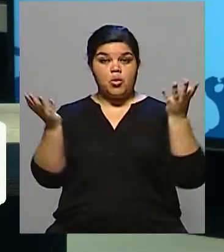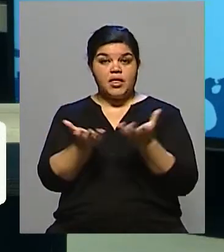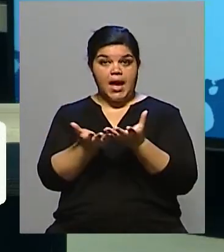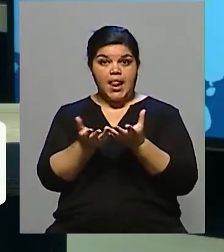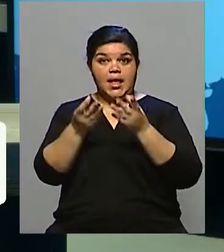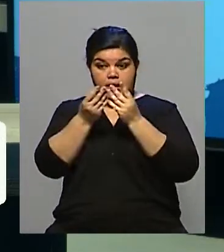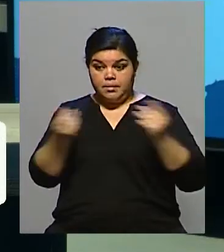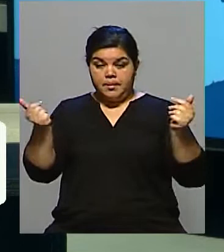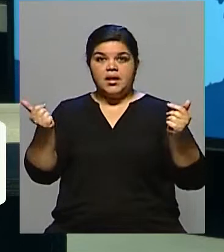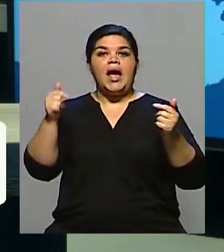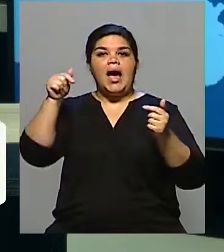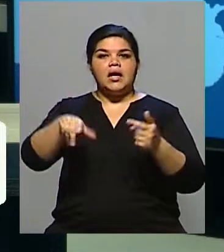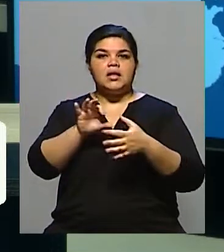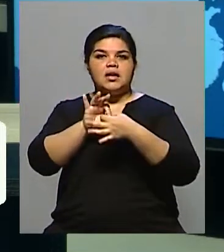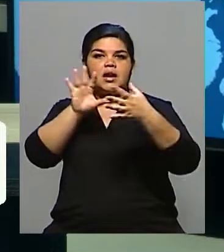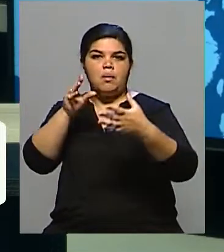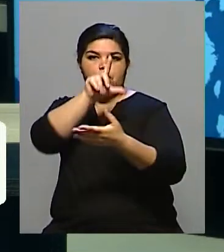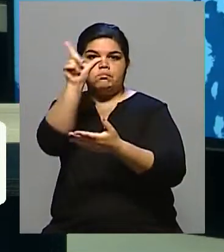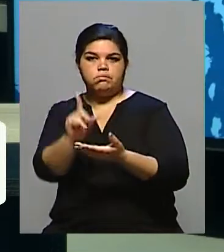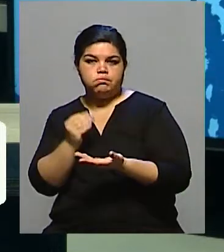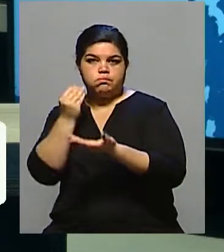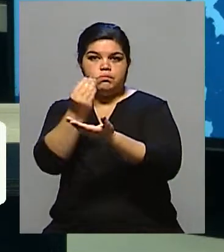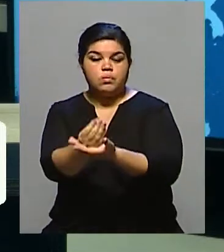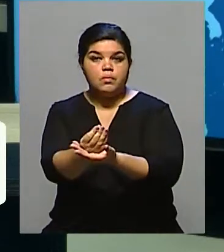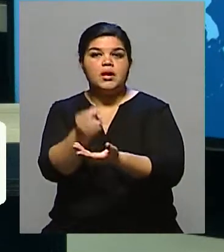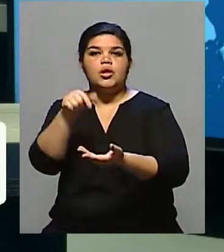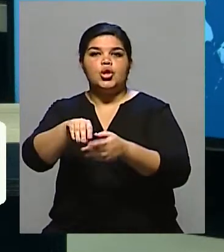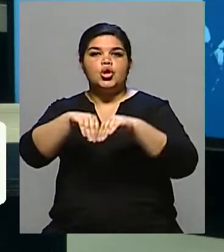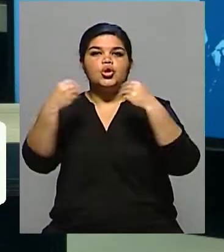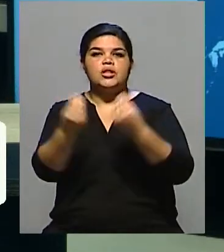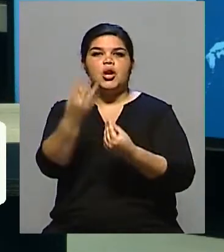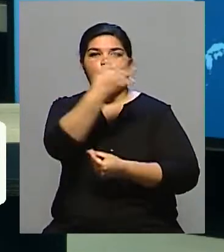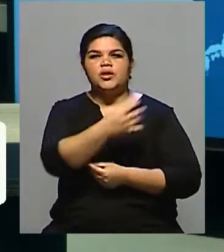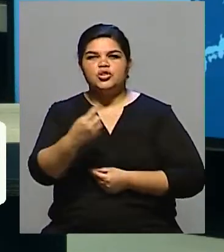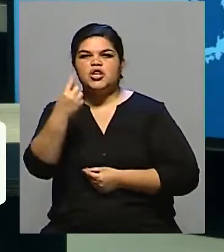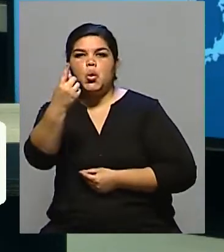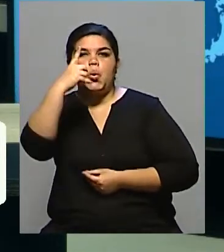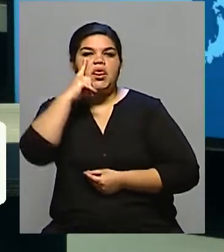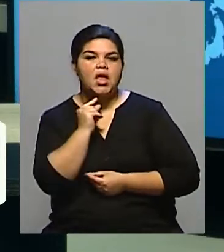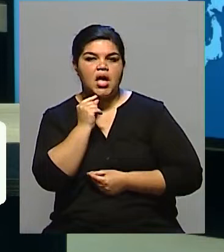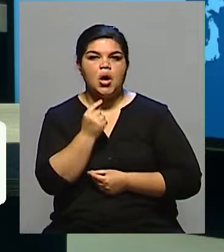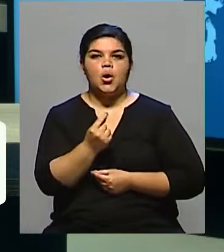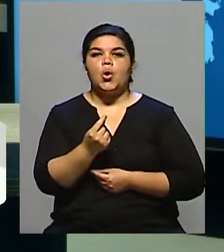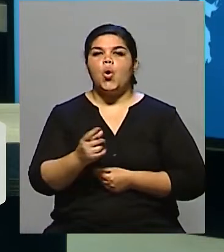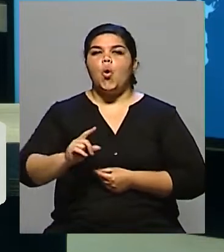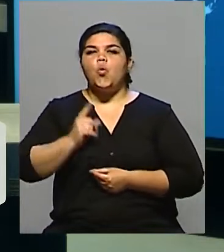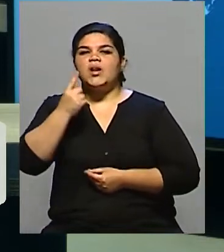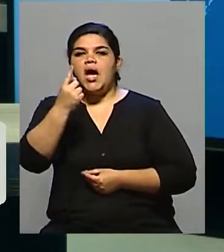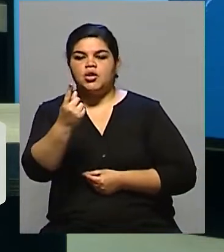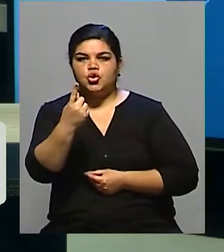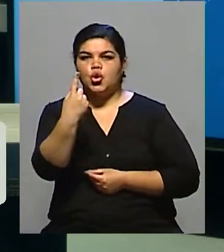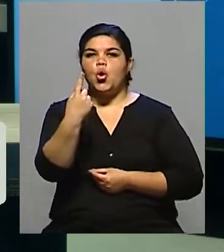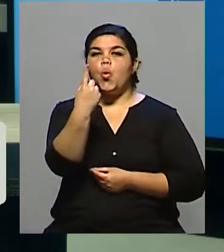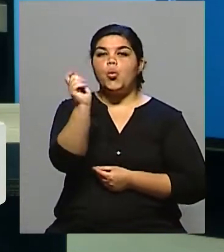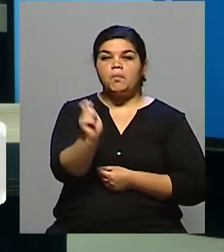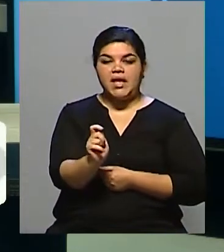han durado, y ahí queríamos ir, un promedio de 401 días, un año, un mes y 6 días, un récord entre